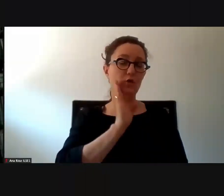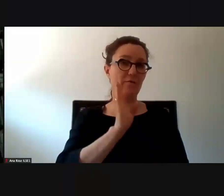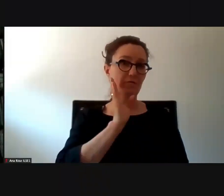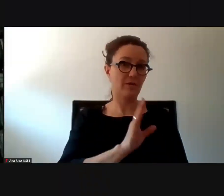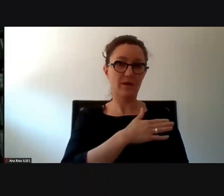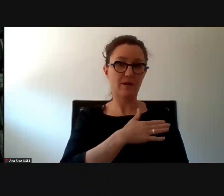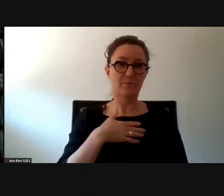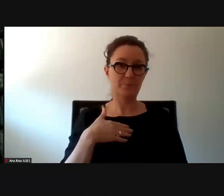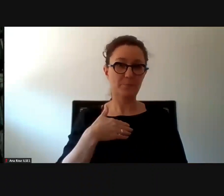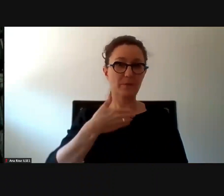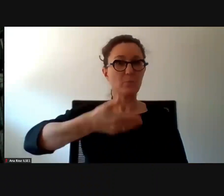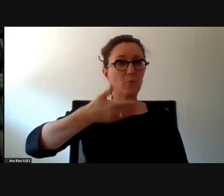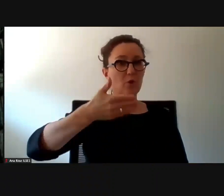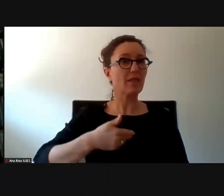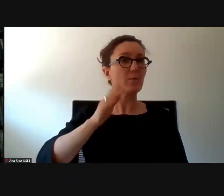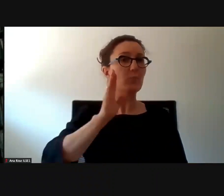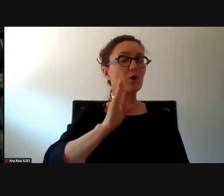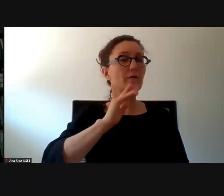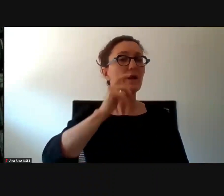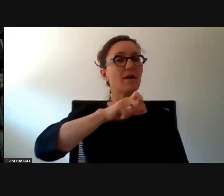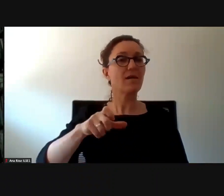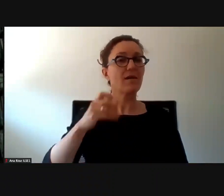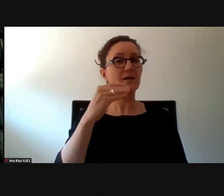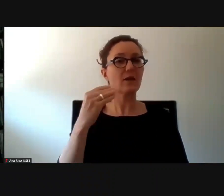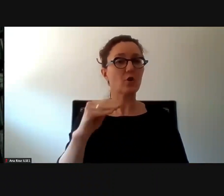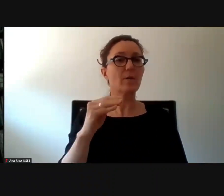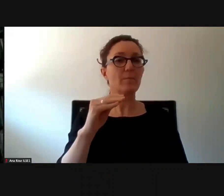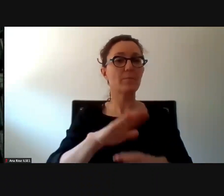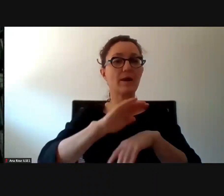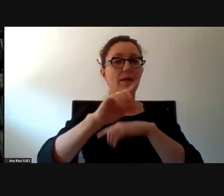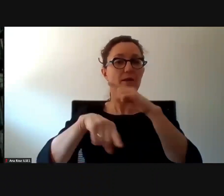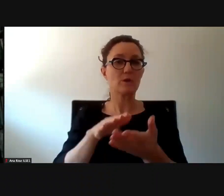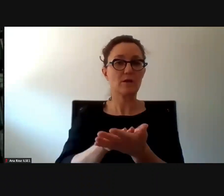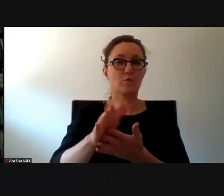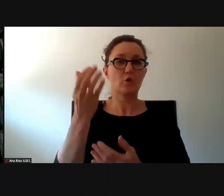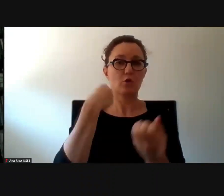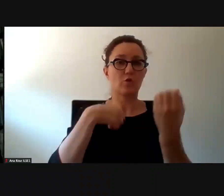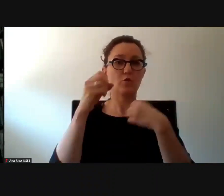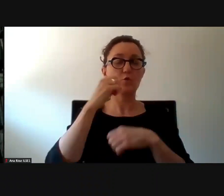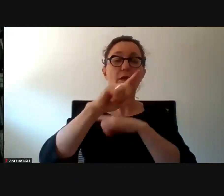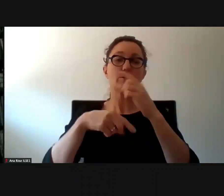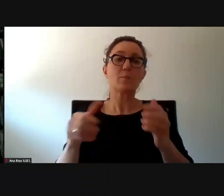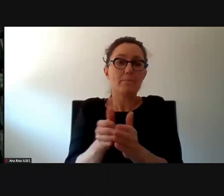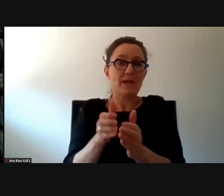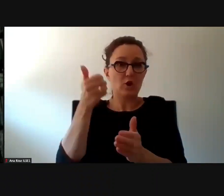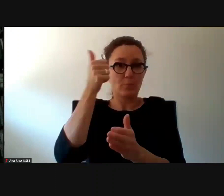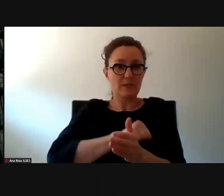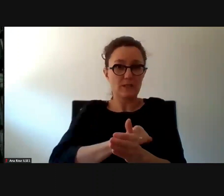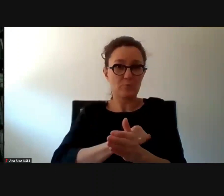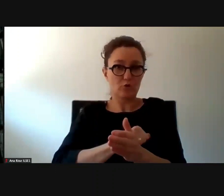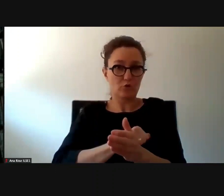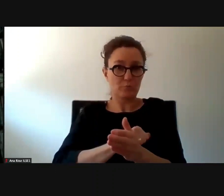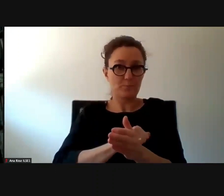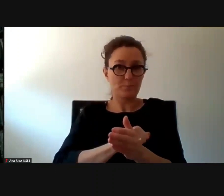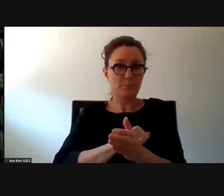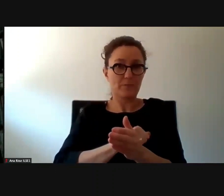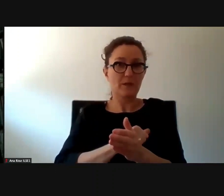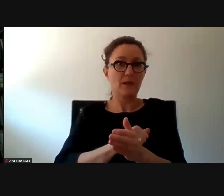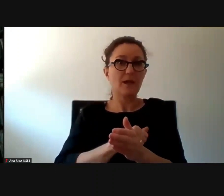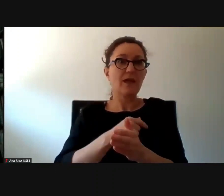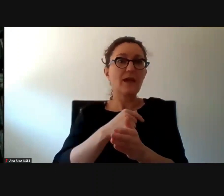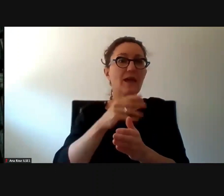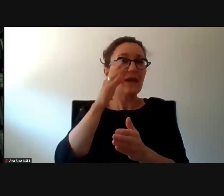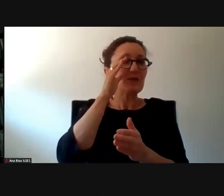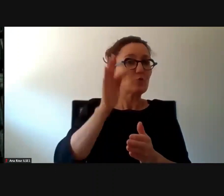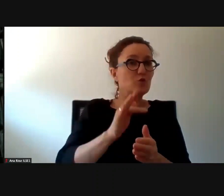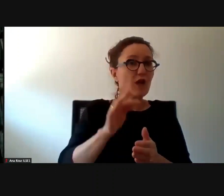pornografía, sobre todo en la gente joven, a la hora de sus conductas? Y otra, los micromachismos. Por favor, escucharte tu opinión sobre estos dos temas